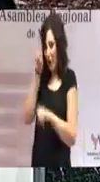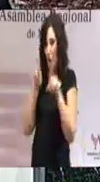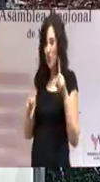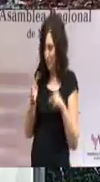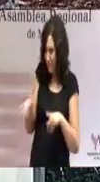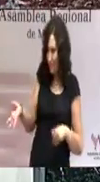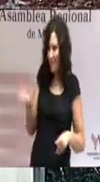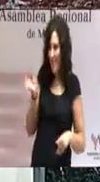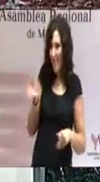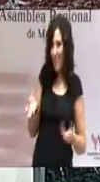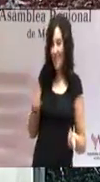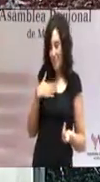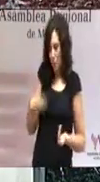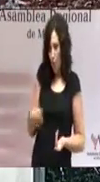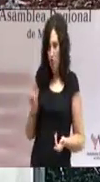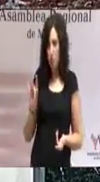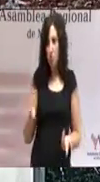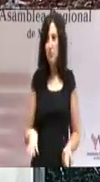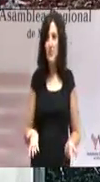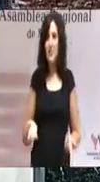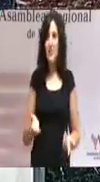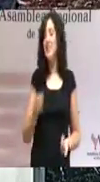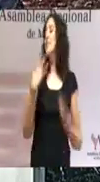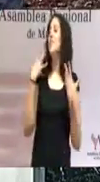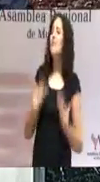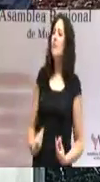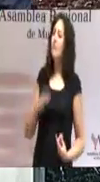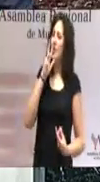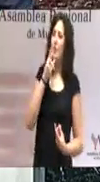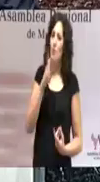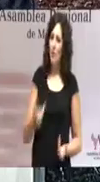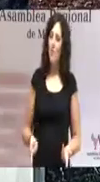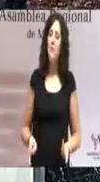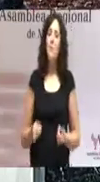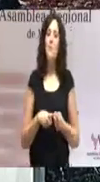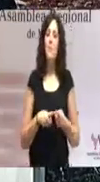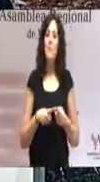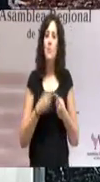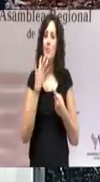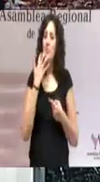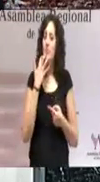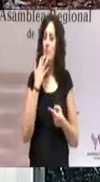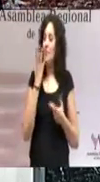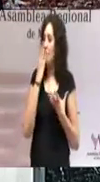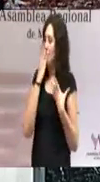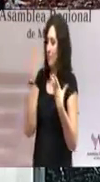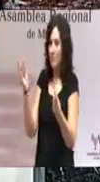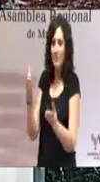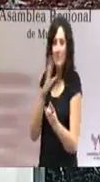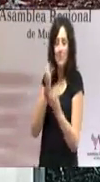Perfectamente, ¿no? Me decepciona porque no solamente no ha entendido usted mi